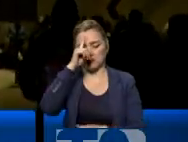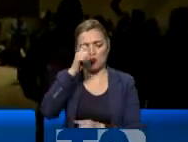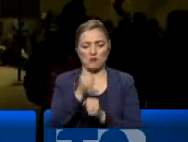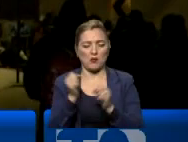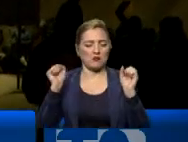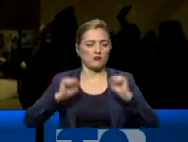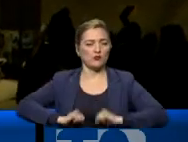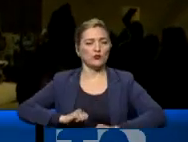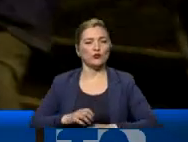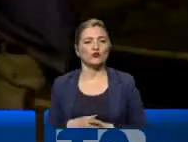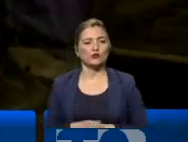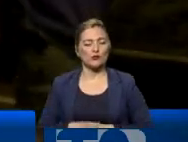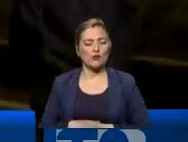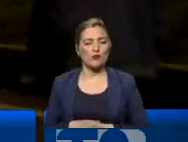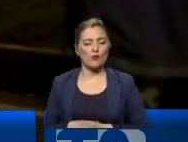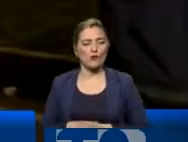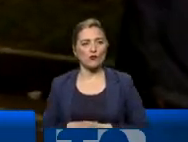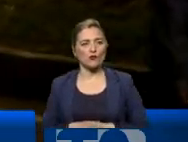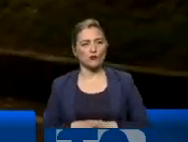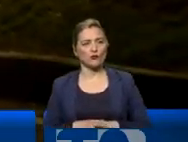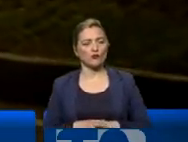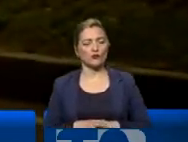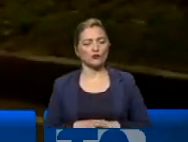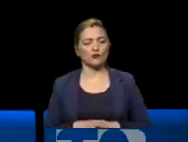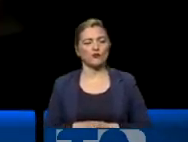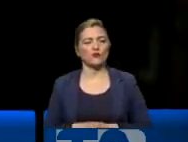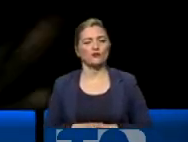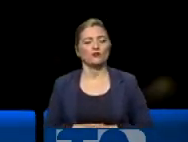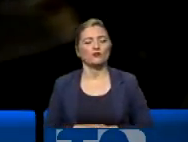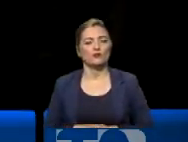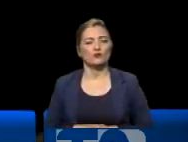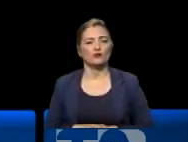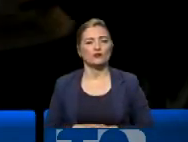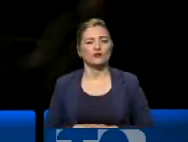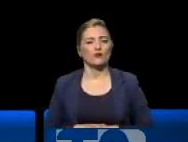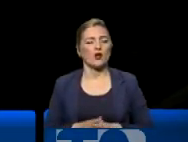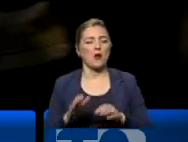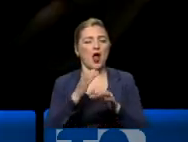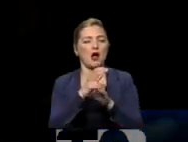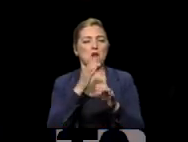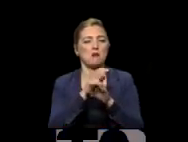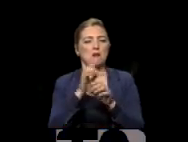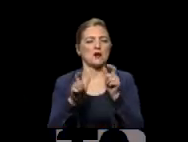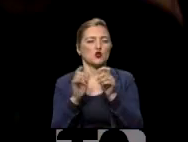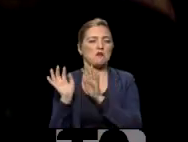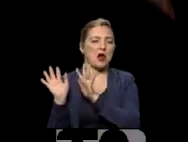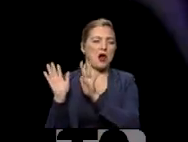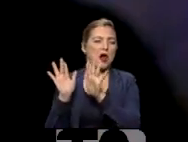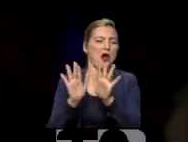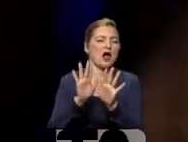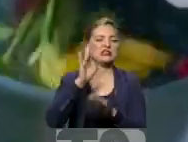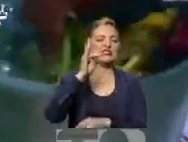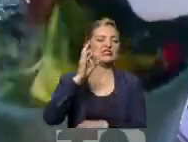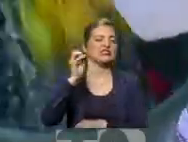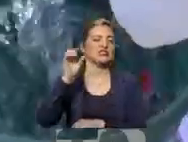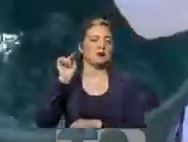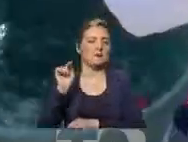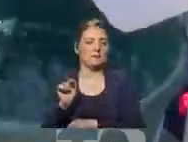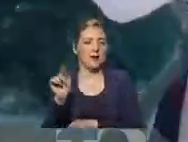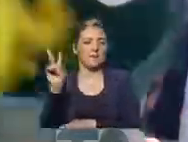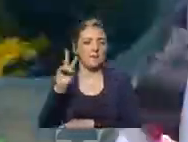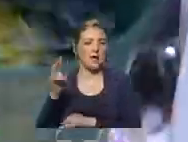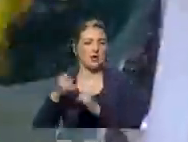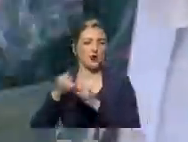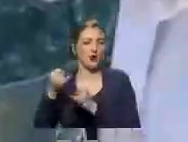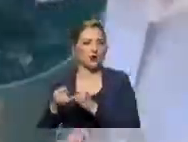fe todo se puede asegurar los feligreses de la virgen del quinché se estima que unas 700 mil personas caminaron desde el viernes